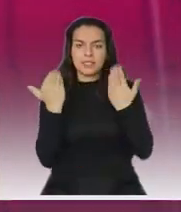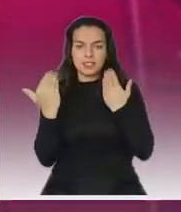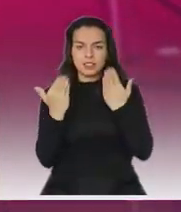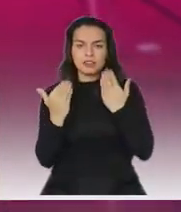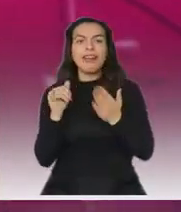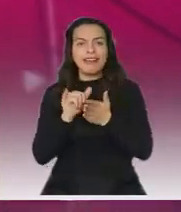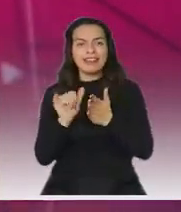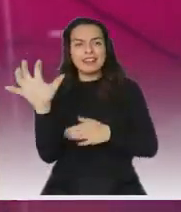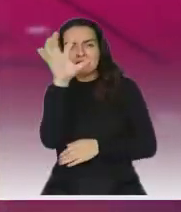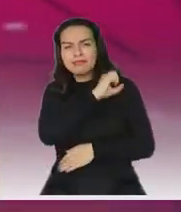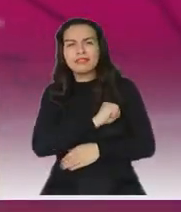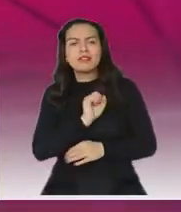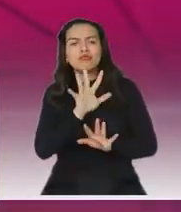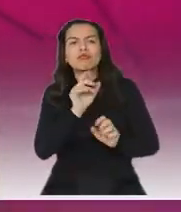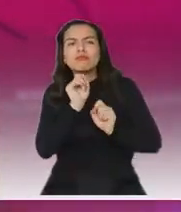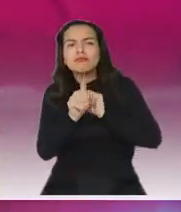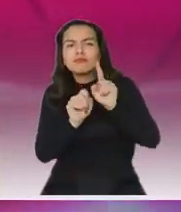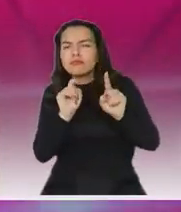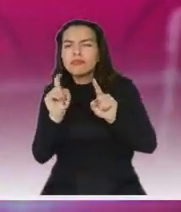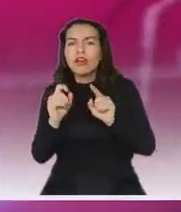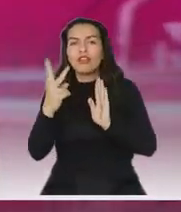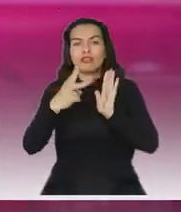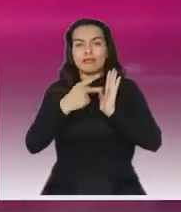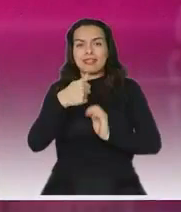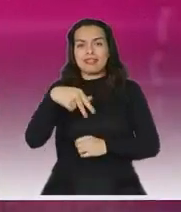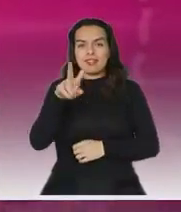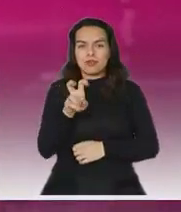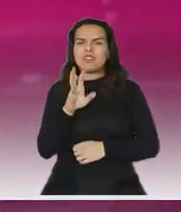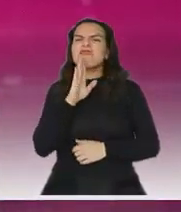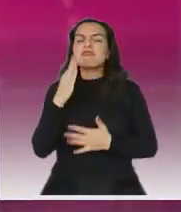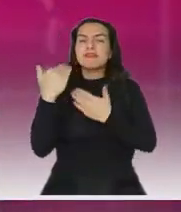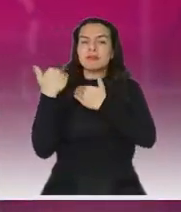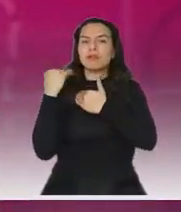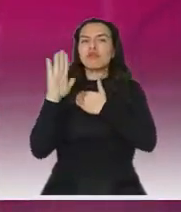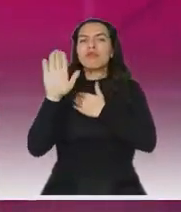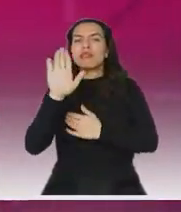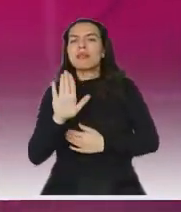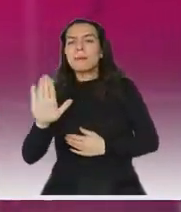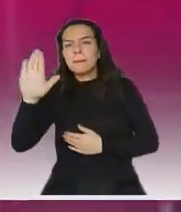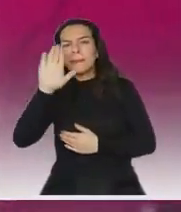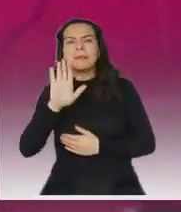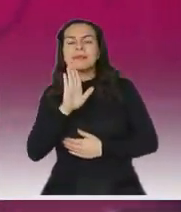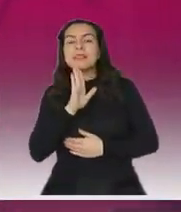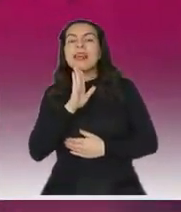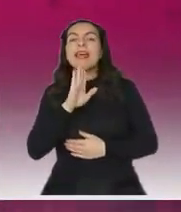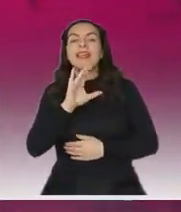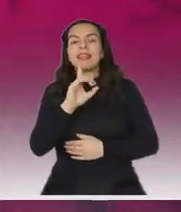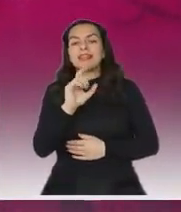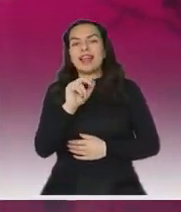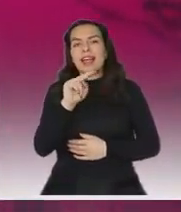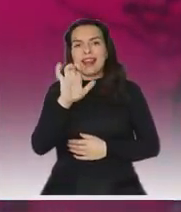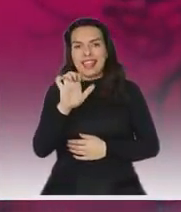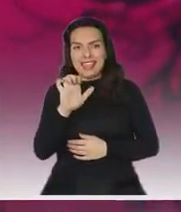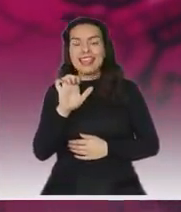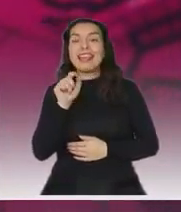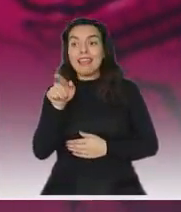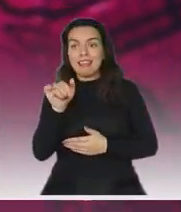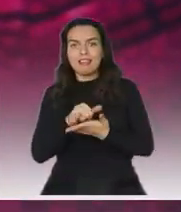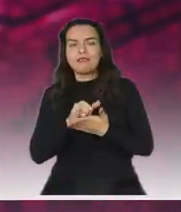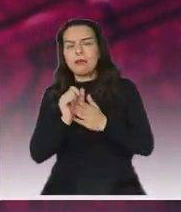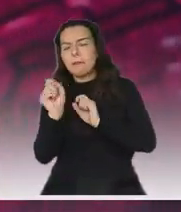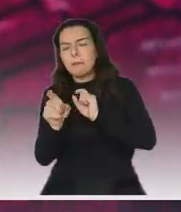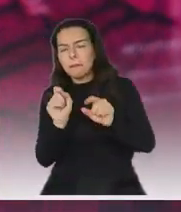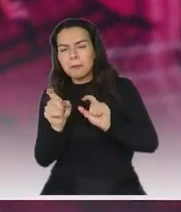2019 realizado por el departamento nacional de estadística dañe el estudio se adelantó en varias ciudades del país siendo